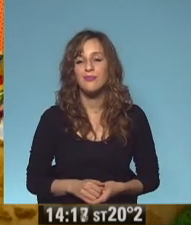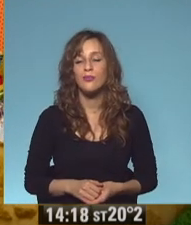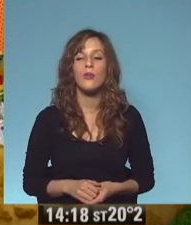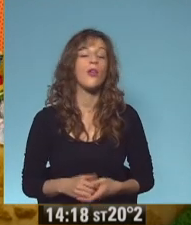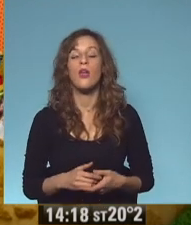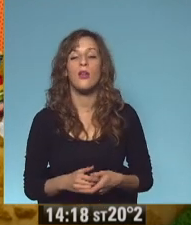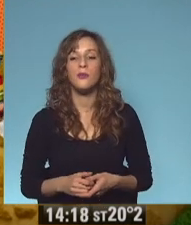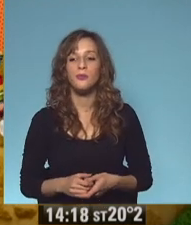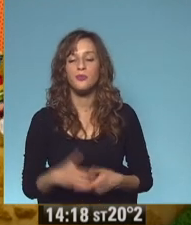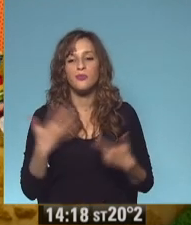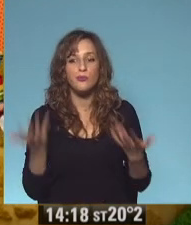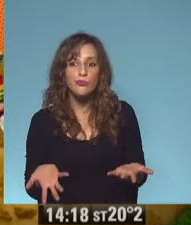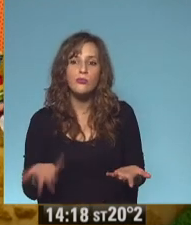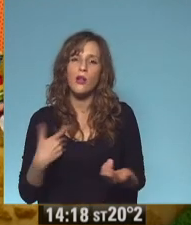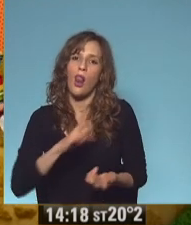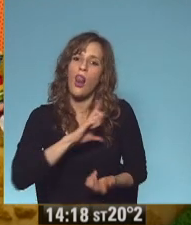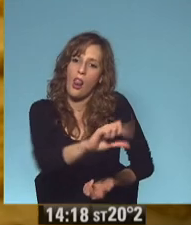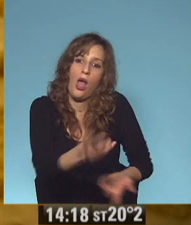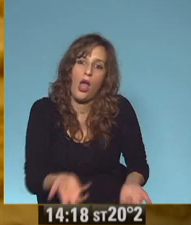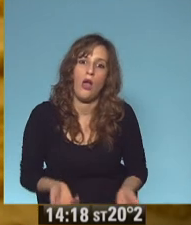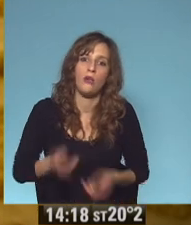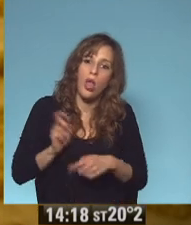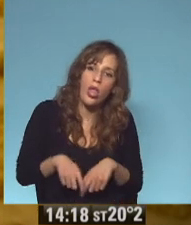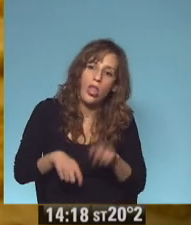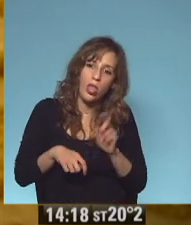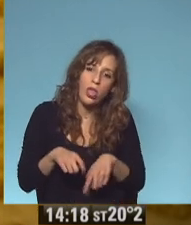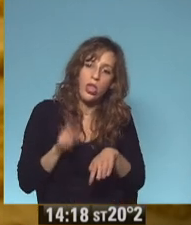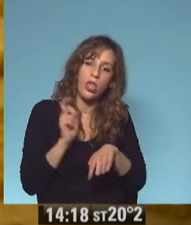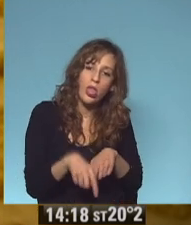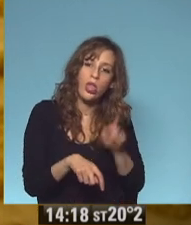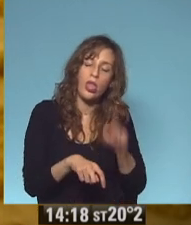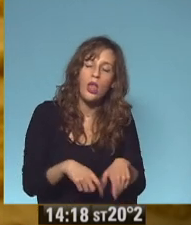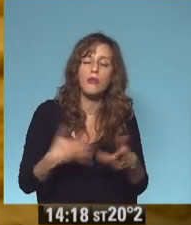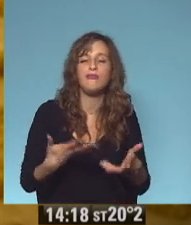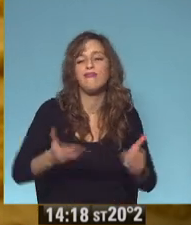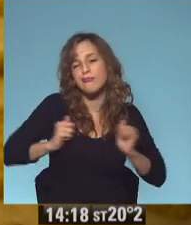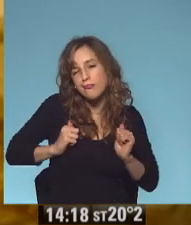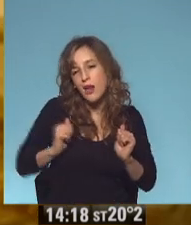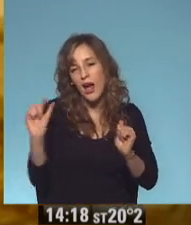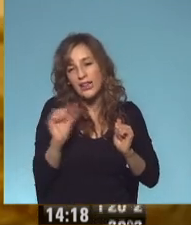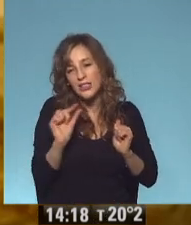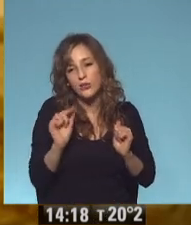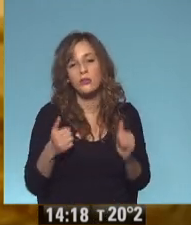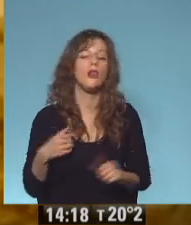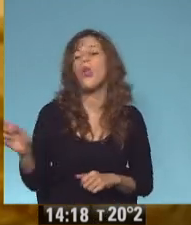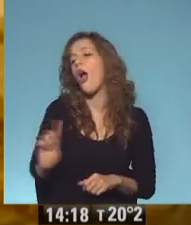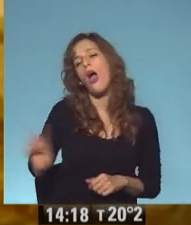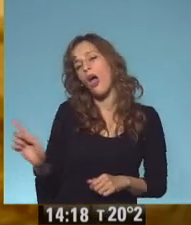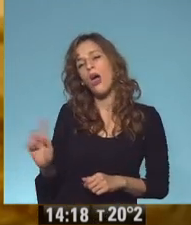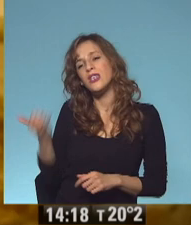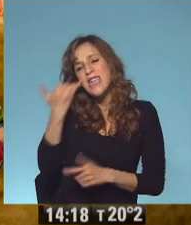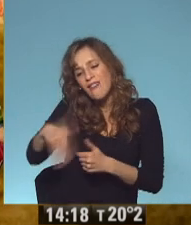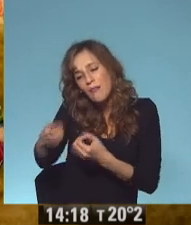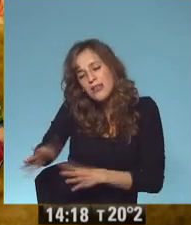¡Uf! Era lejos, ¿eh? ¿Podemos descansar un momentito? No, no, vamos que ya